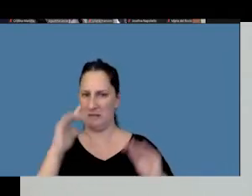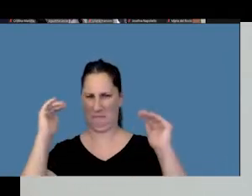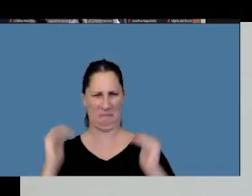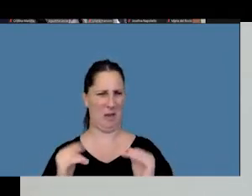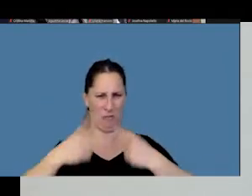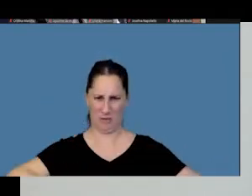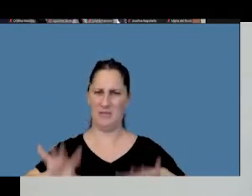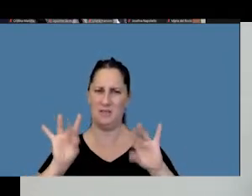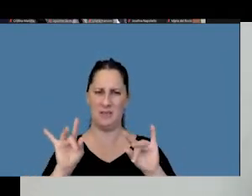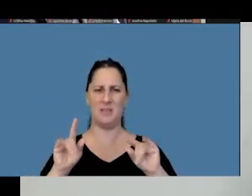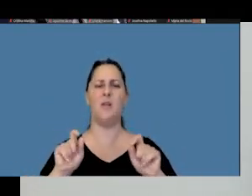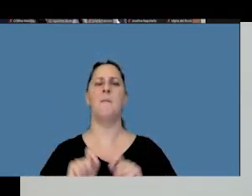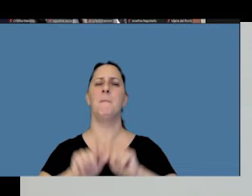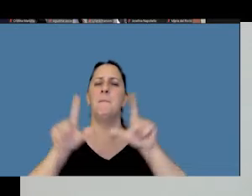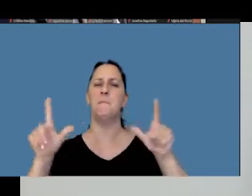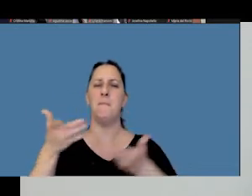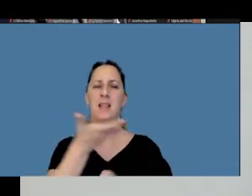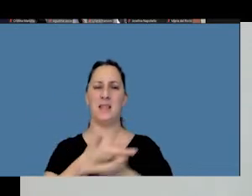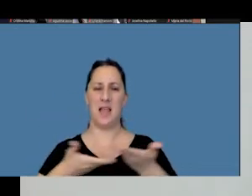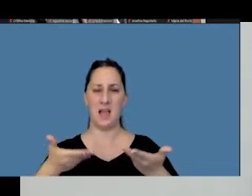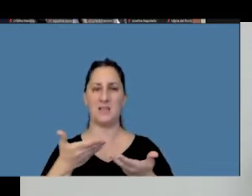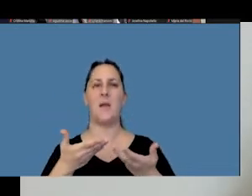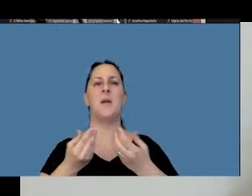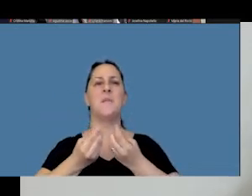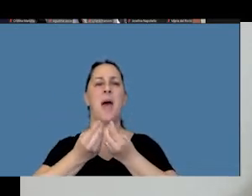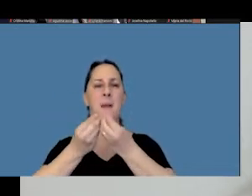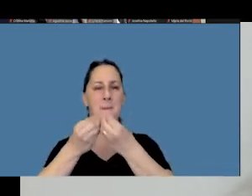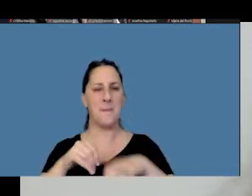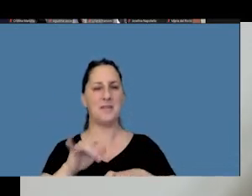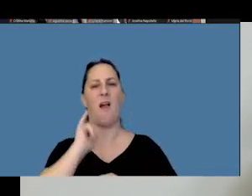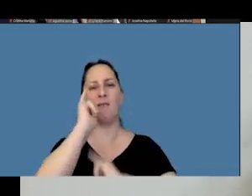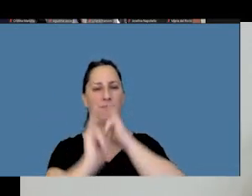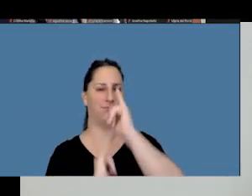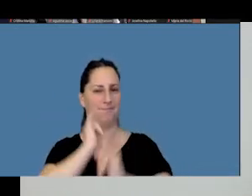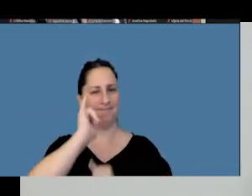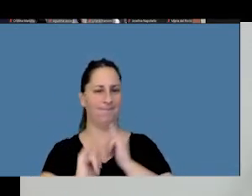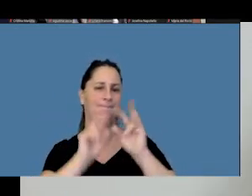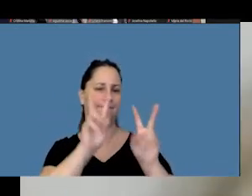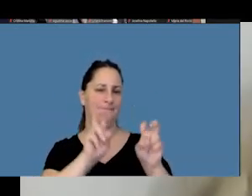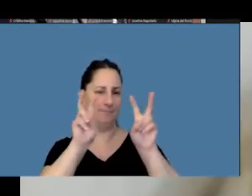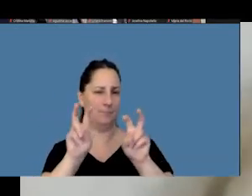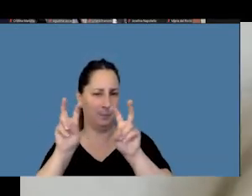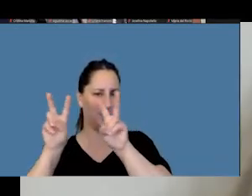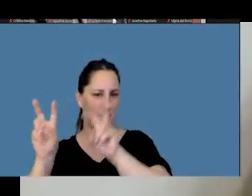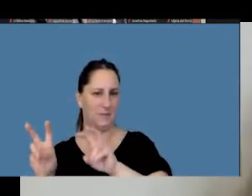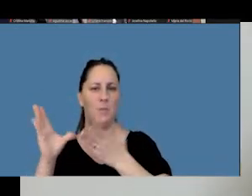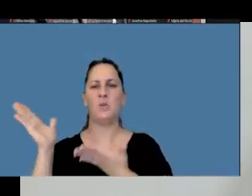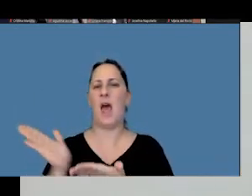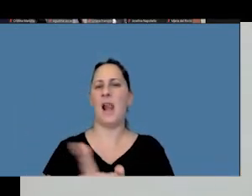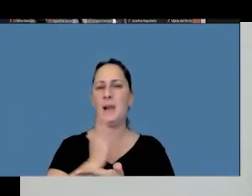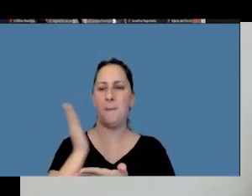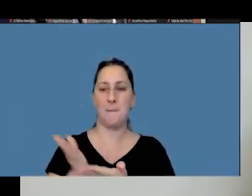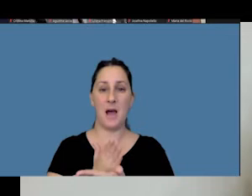caso compartir mi pantalla para comenzar, digamos, a desarrollar, ¿no?, toda esta temática. Vamos a hacer un repaso y vamos a